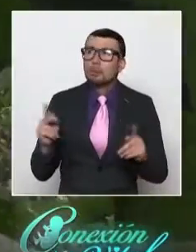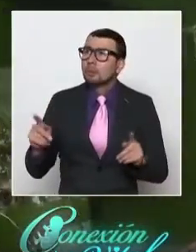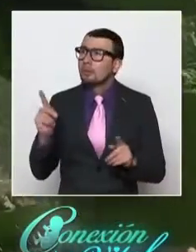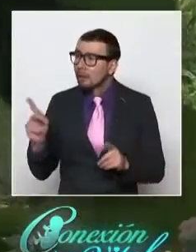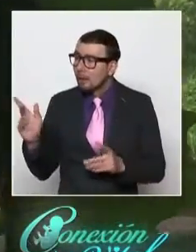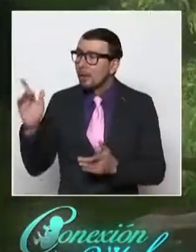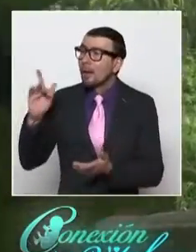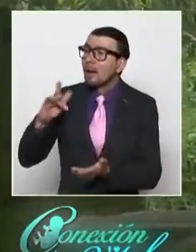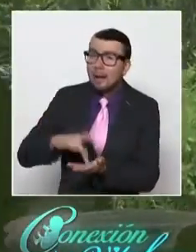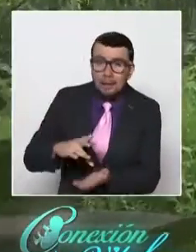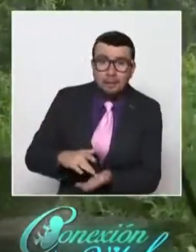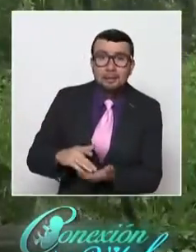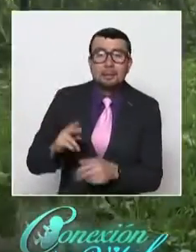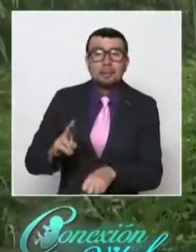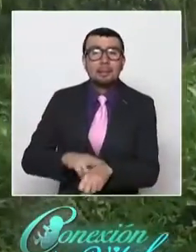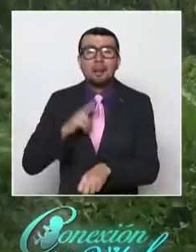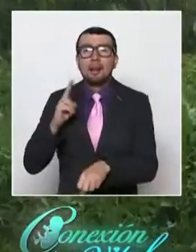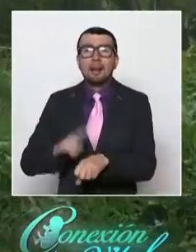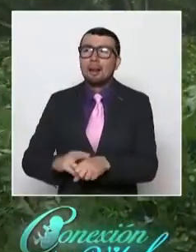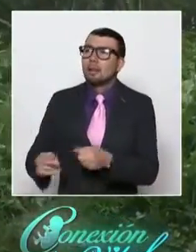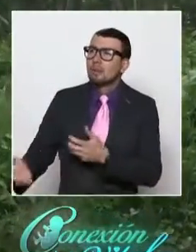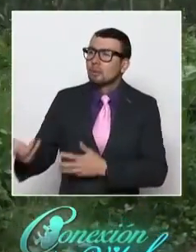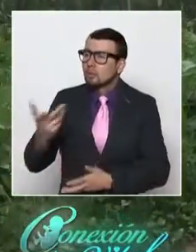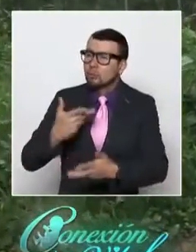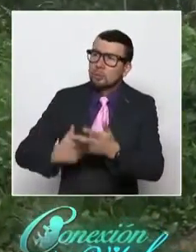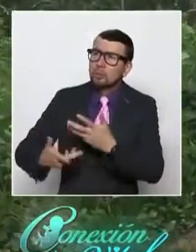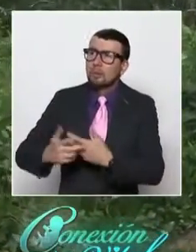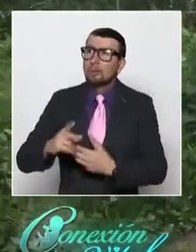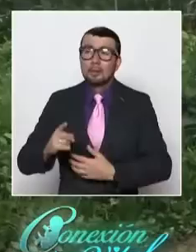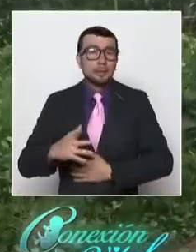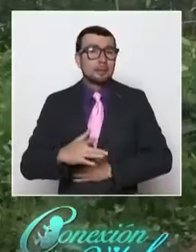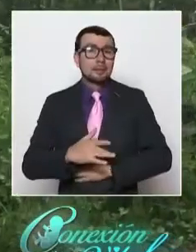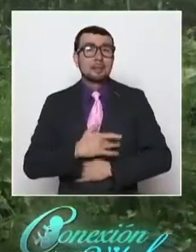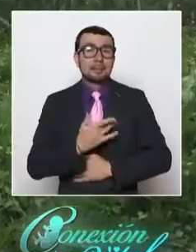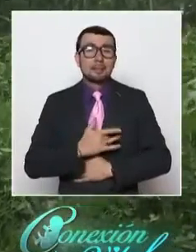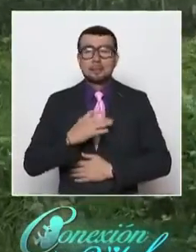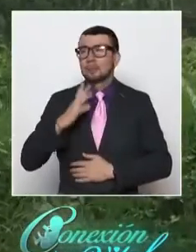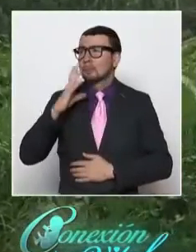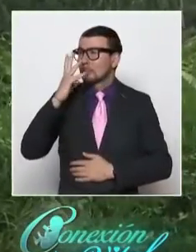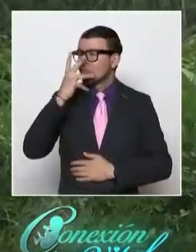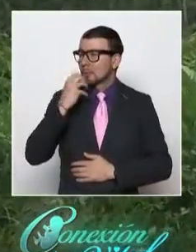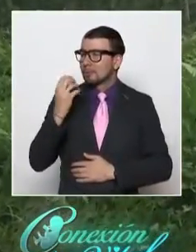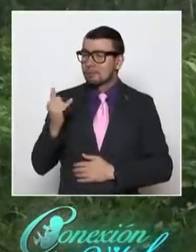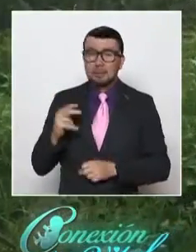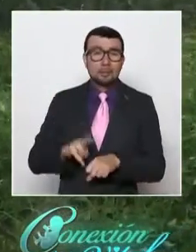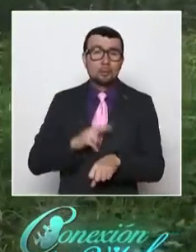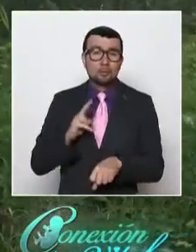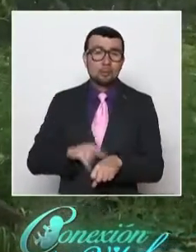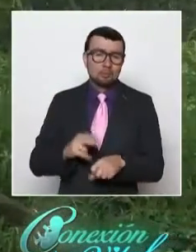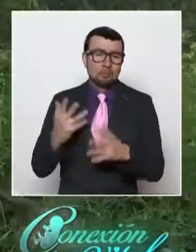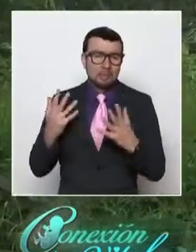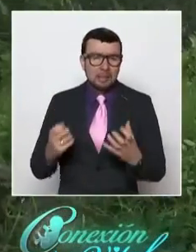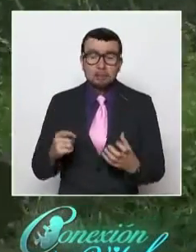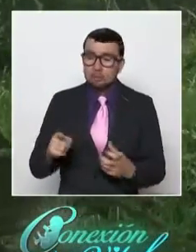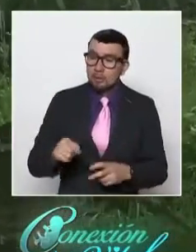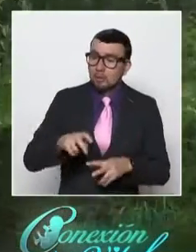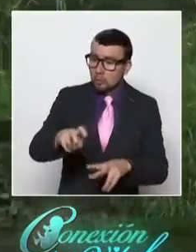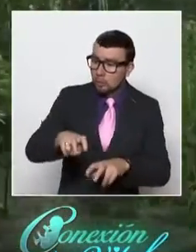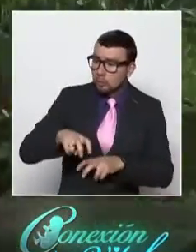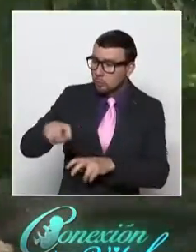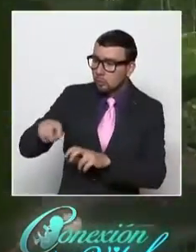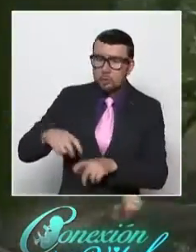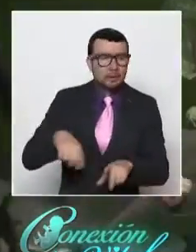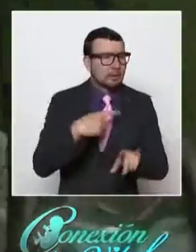naturaleza, las personas se sientan en un ambiente absolutamente natural, cultivos de todo tipo